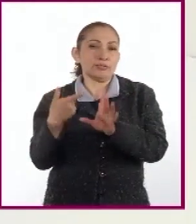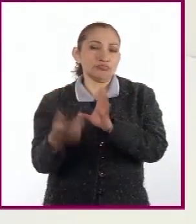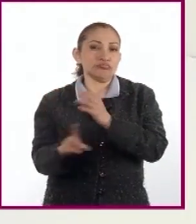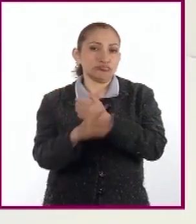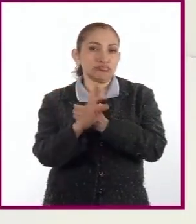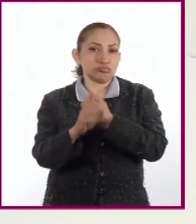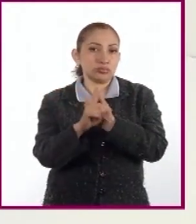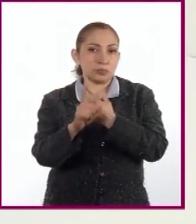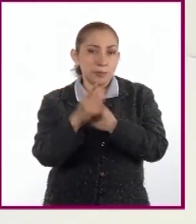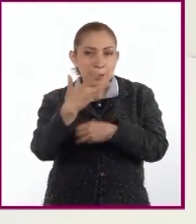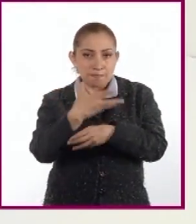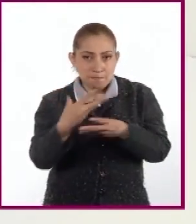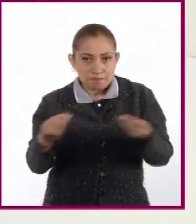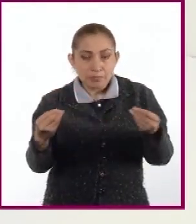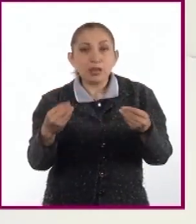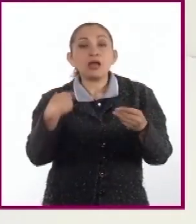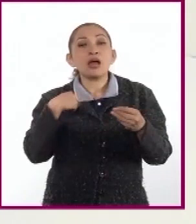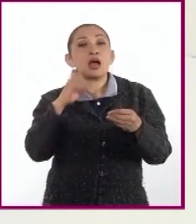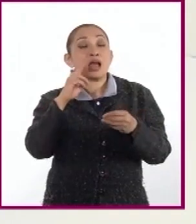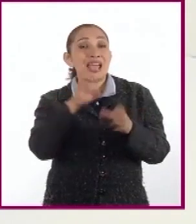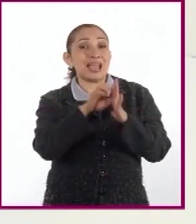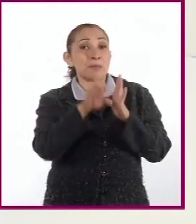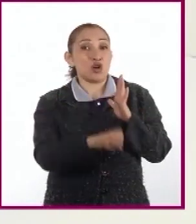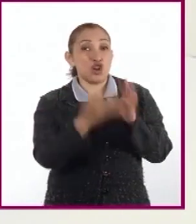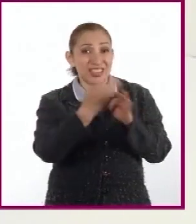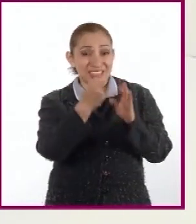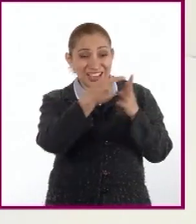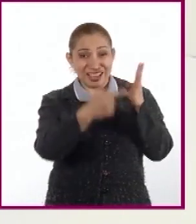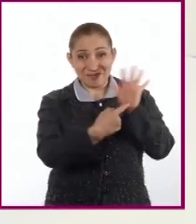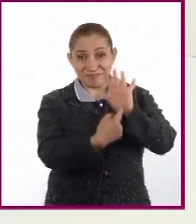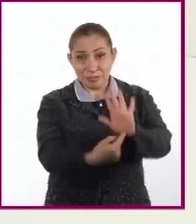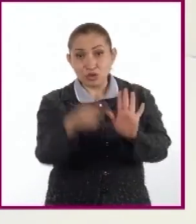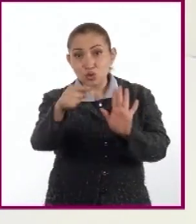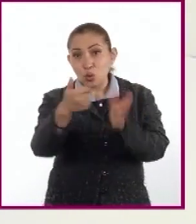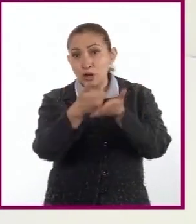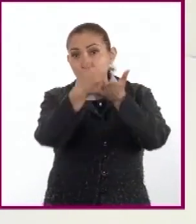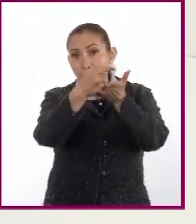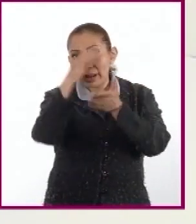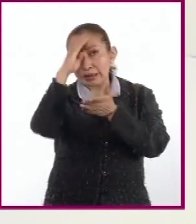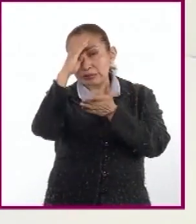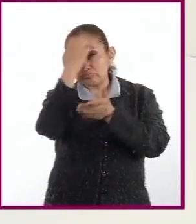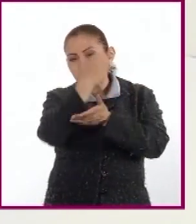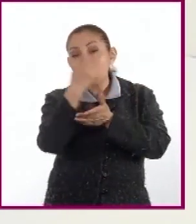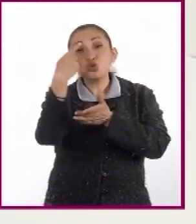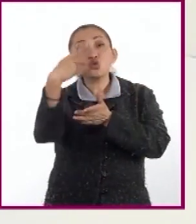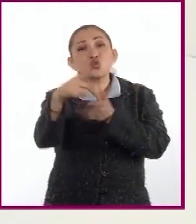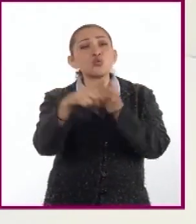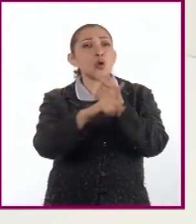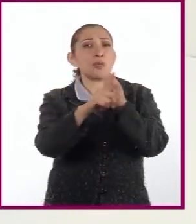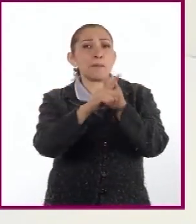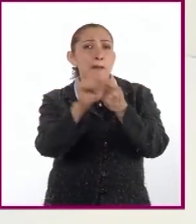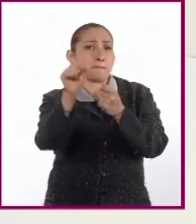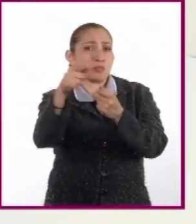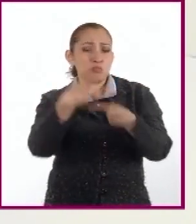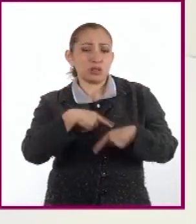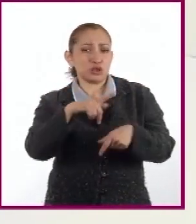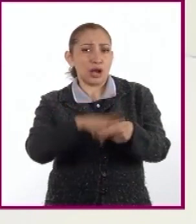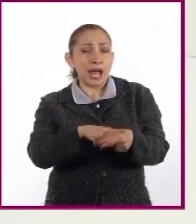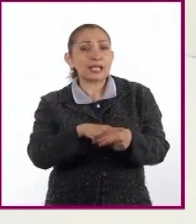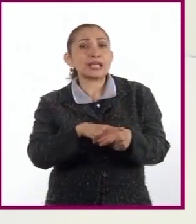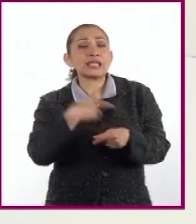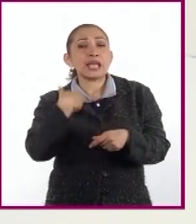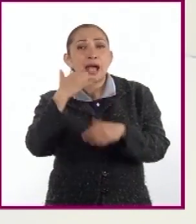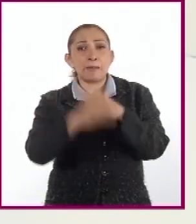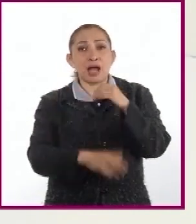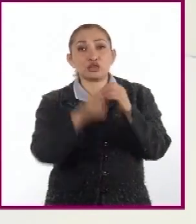enfrentarlos. Los ejemplos que hemos trabajado les ayudarán a reflexionar acerca de sus propios desafíos y a completar